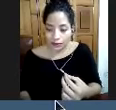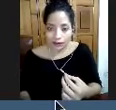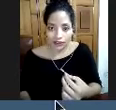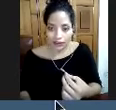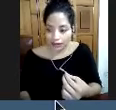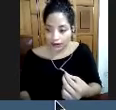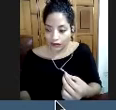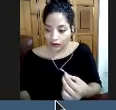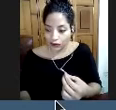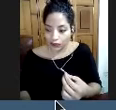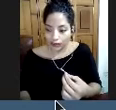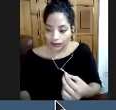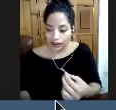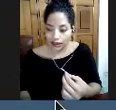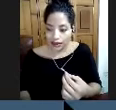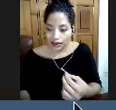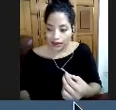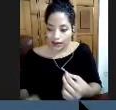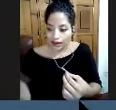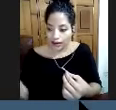mientras volvemos a tener conexión con Ixa,